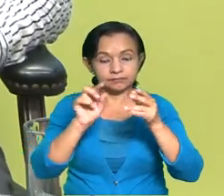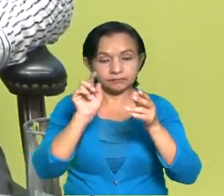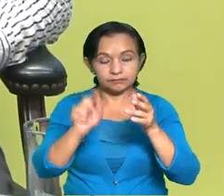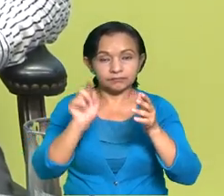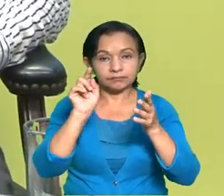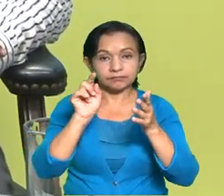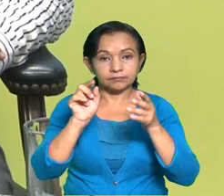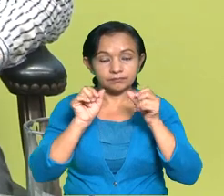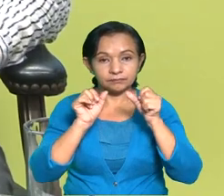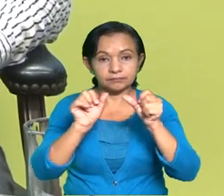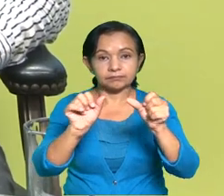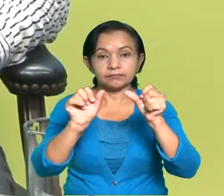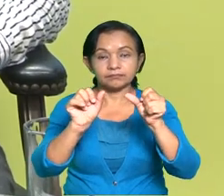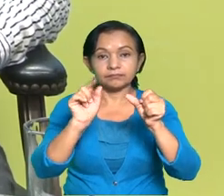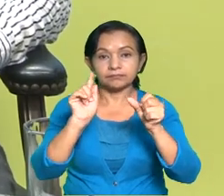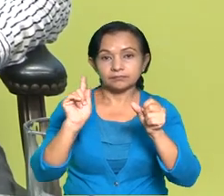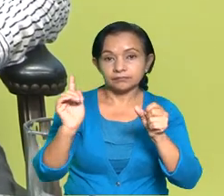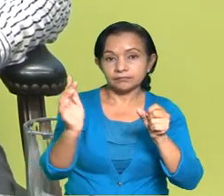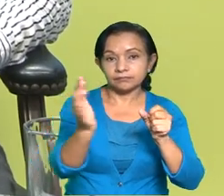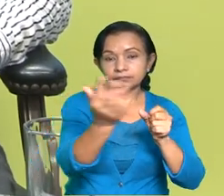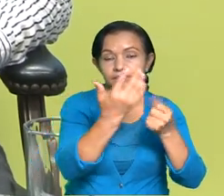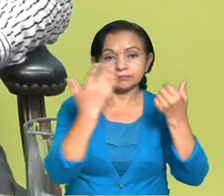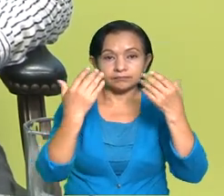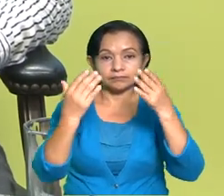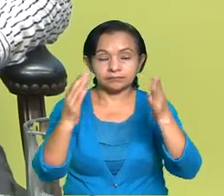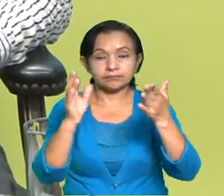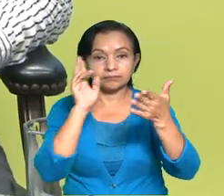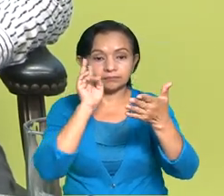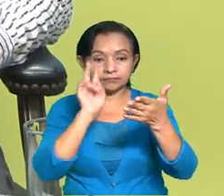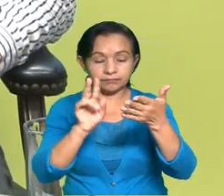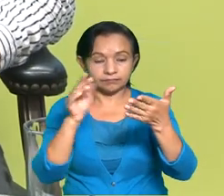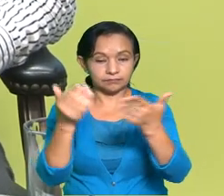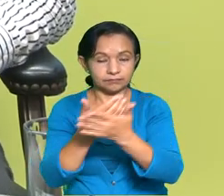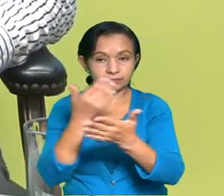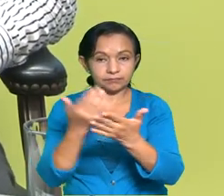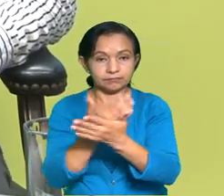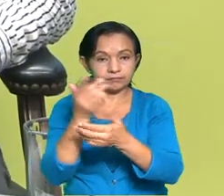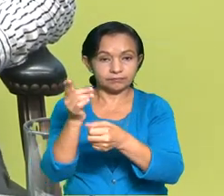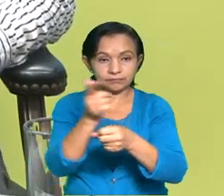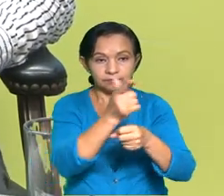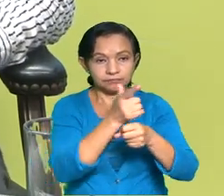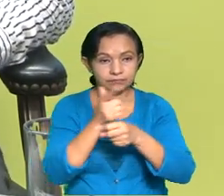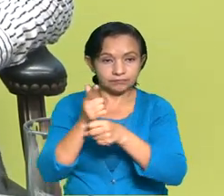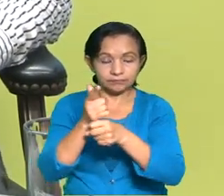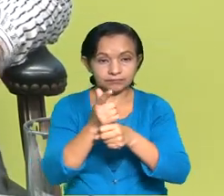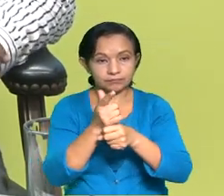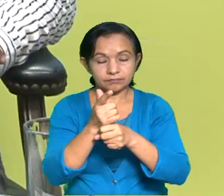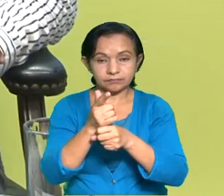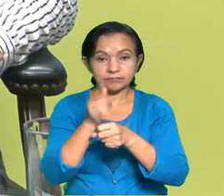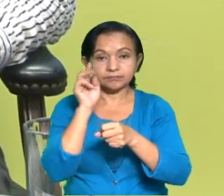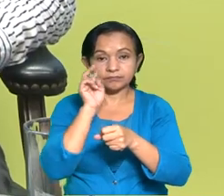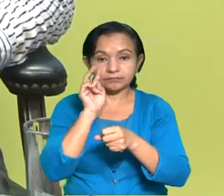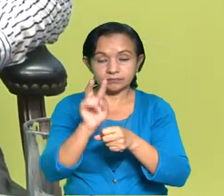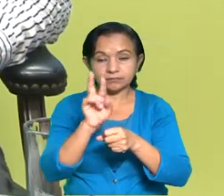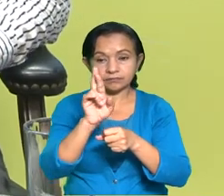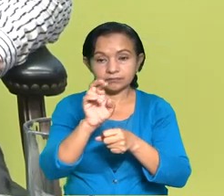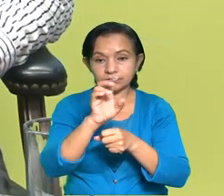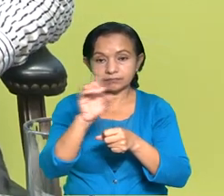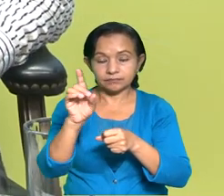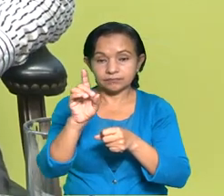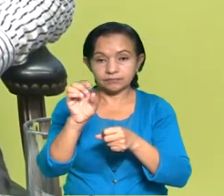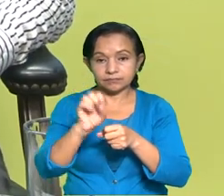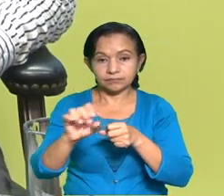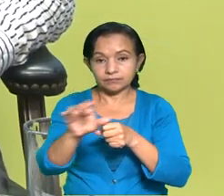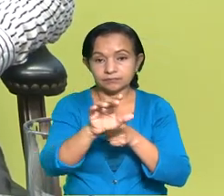like para seguir pues todas las producciones y que se publican a través de esta red social.